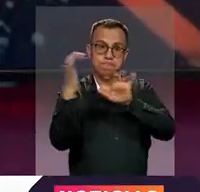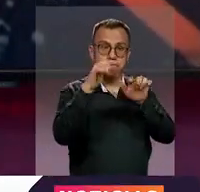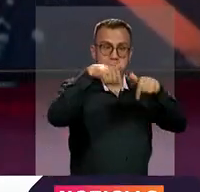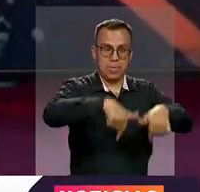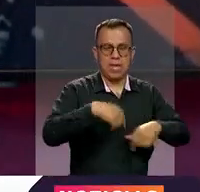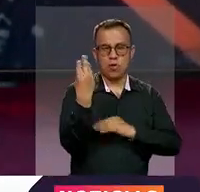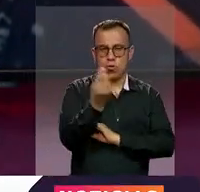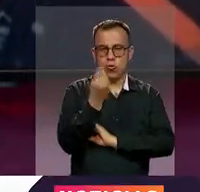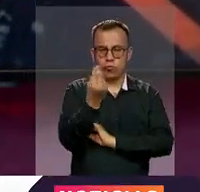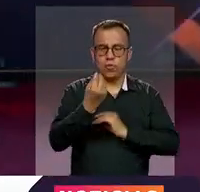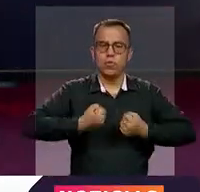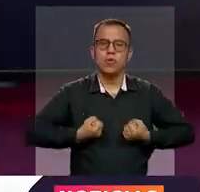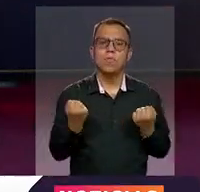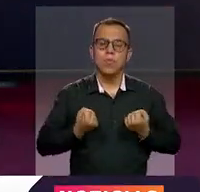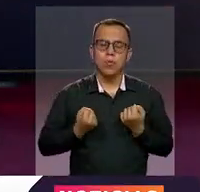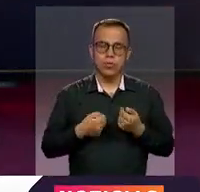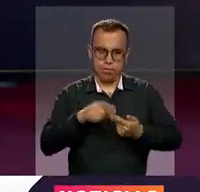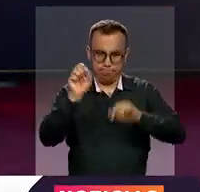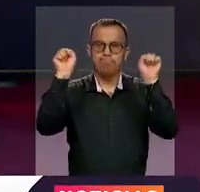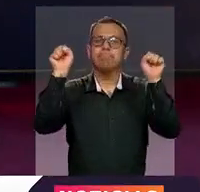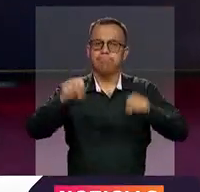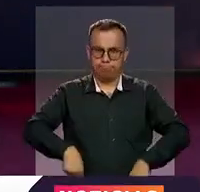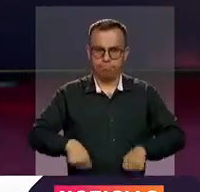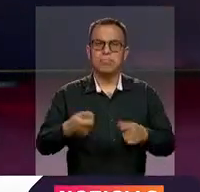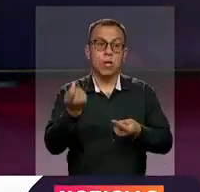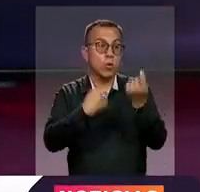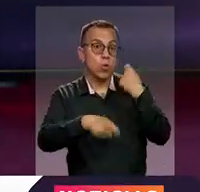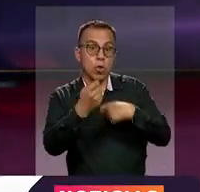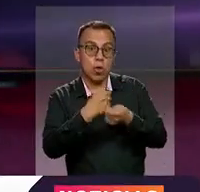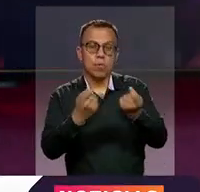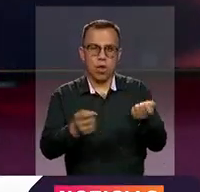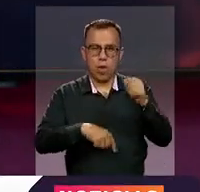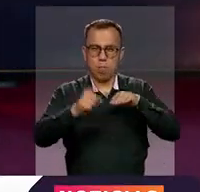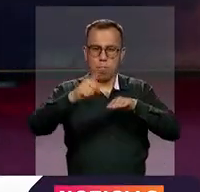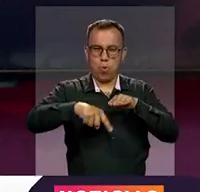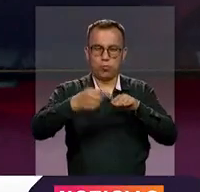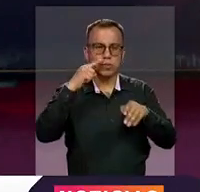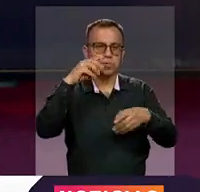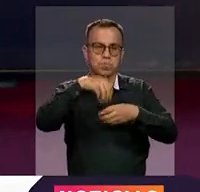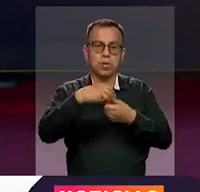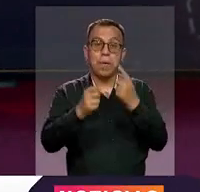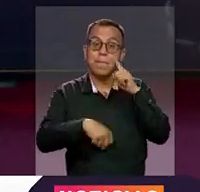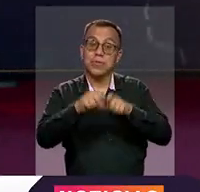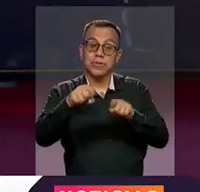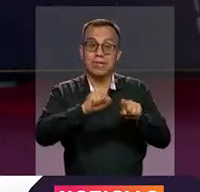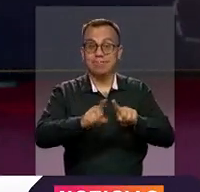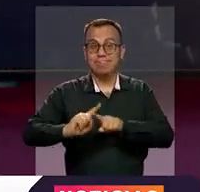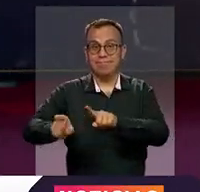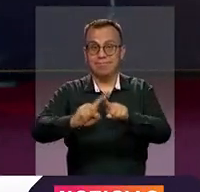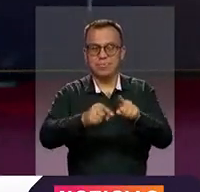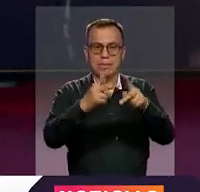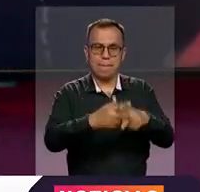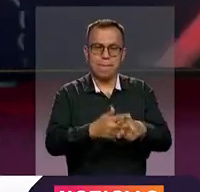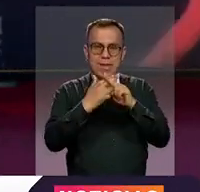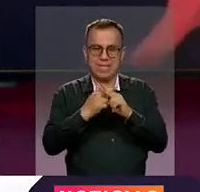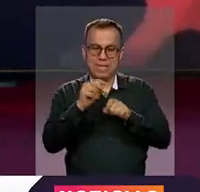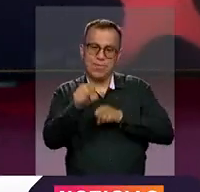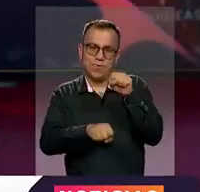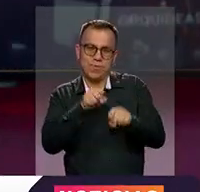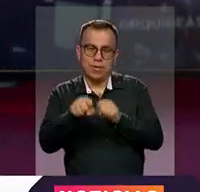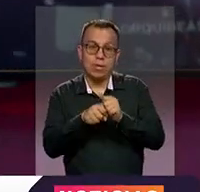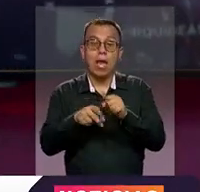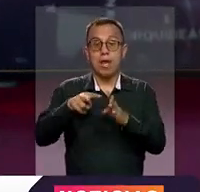El Consejo de Bogotá aprobó en plenaria el proyecto que prohíbe la compra de buses contaminantes y promueve alternativas de movilidad como el préstamo de bicicletas